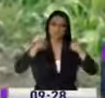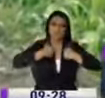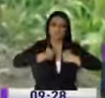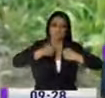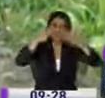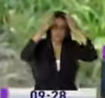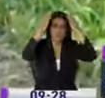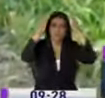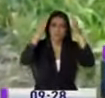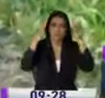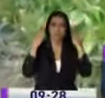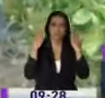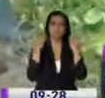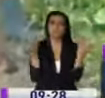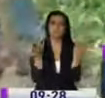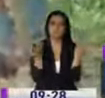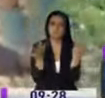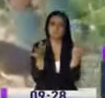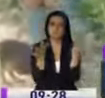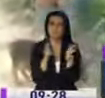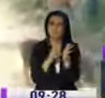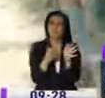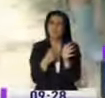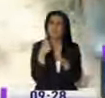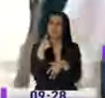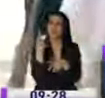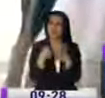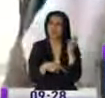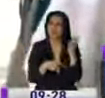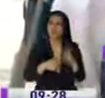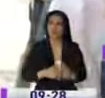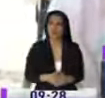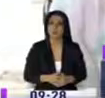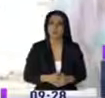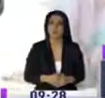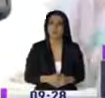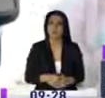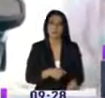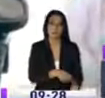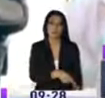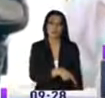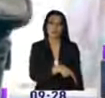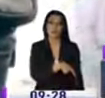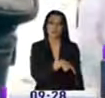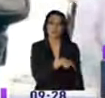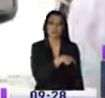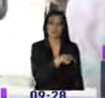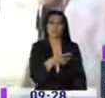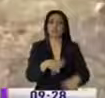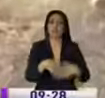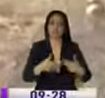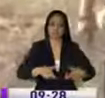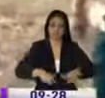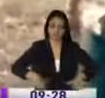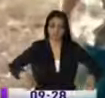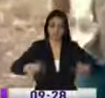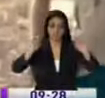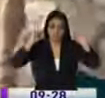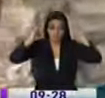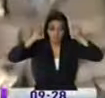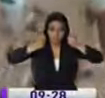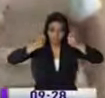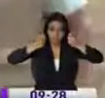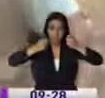en su cabeza. Ella nos comenta qué es y para qué sirve. Tenemos costumbre de llevar cargando en changuina. 30